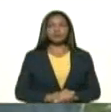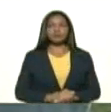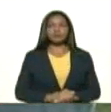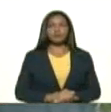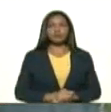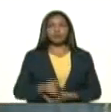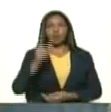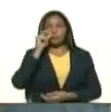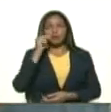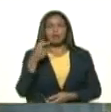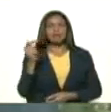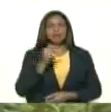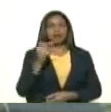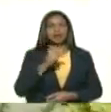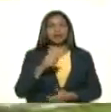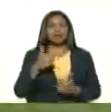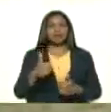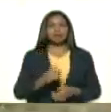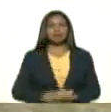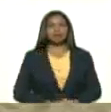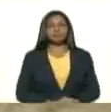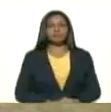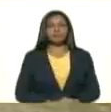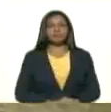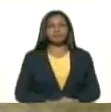dio negativo.